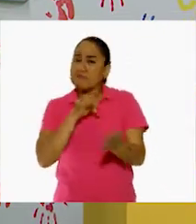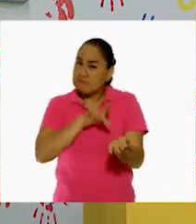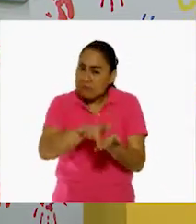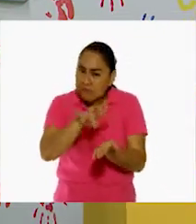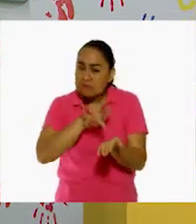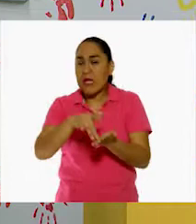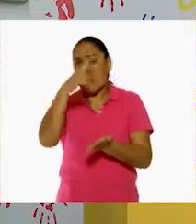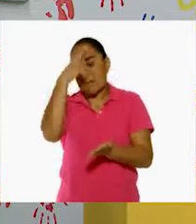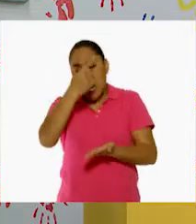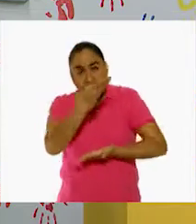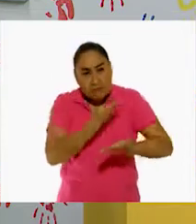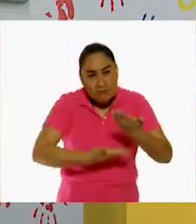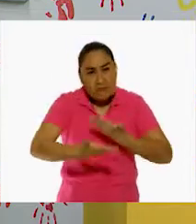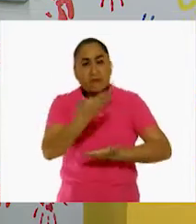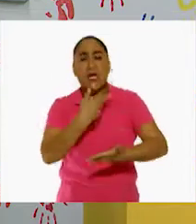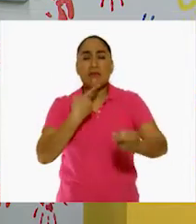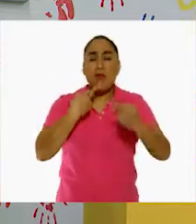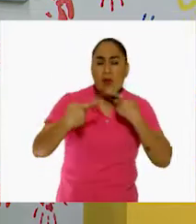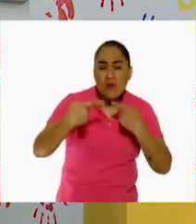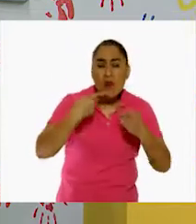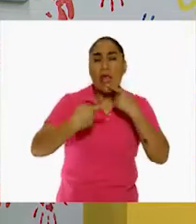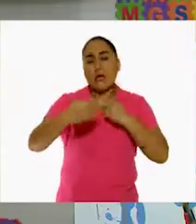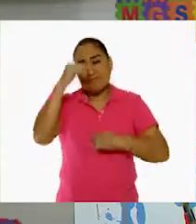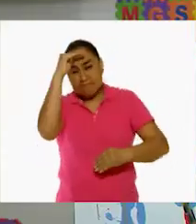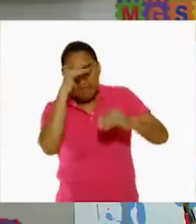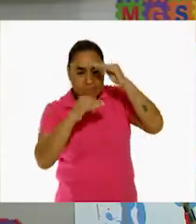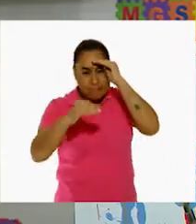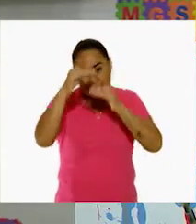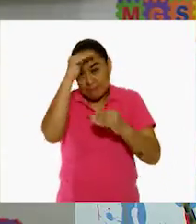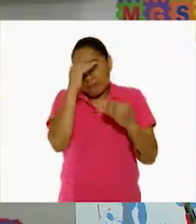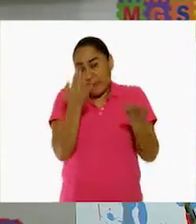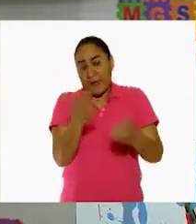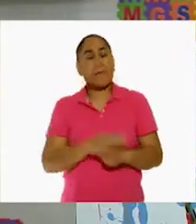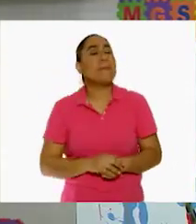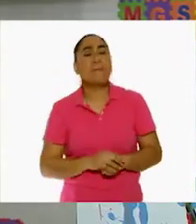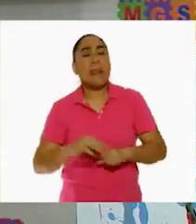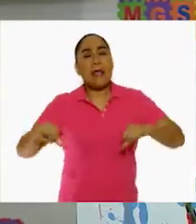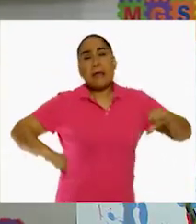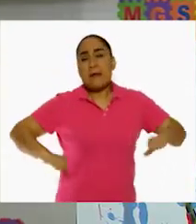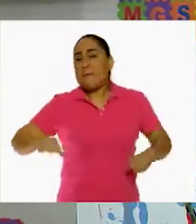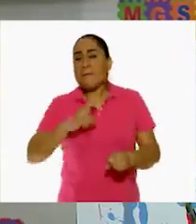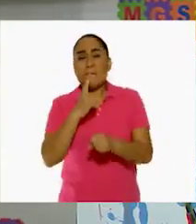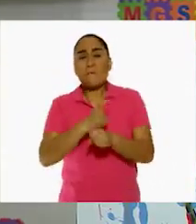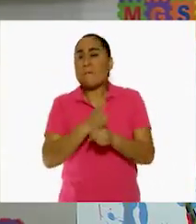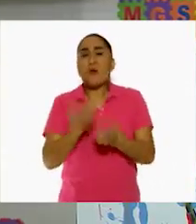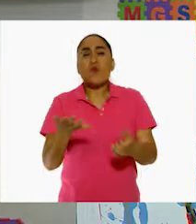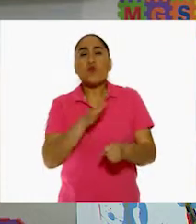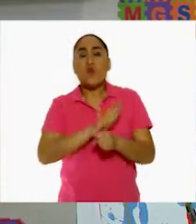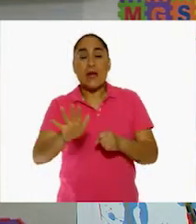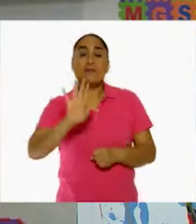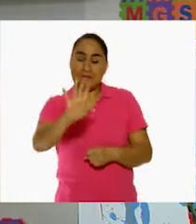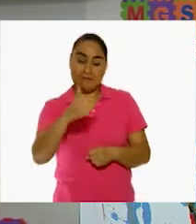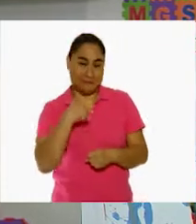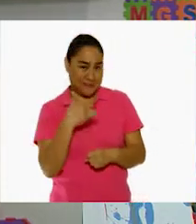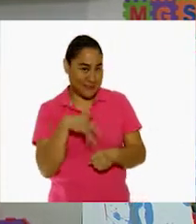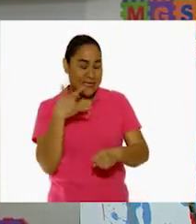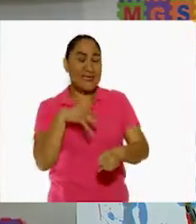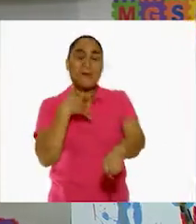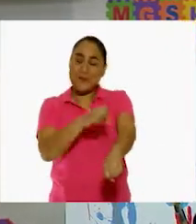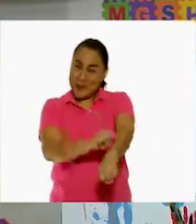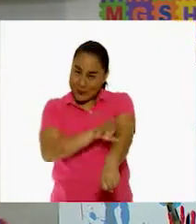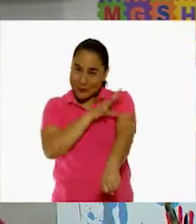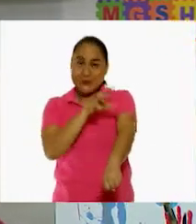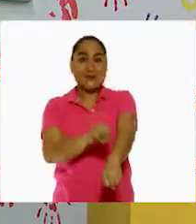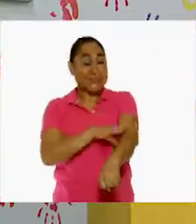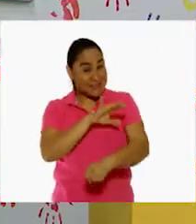colaborar, dialogar y pensar. ¿Y cuál será nuestra primera actividad? Bueno, también estoy muy emocionado, cabe aclarar, ¿eh?